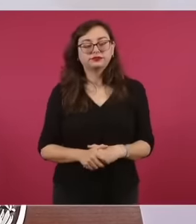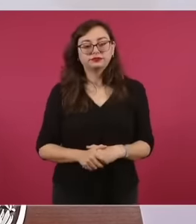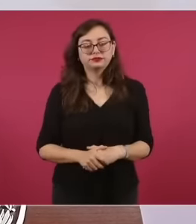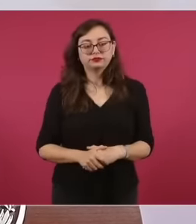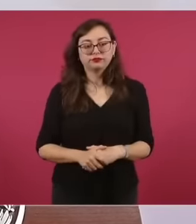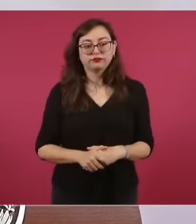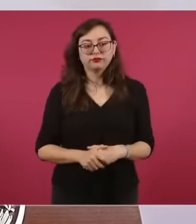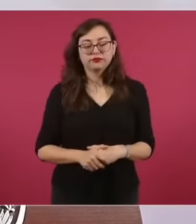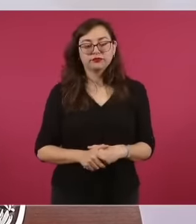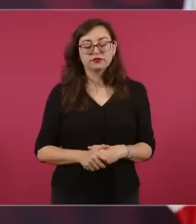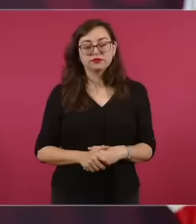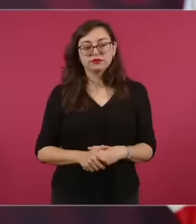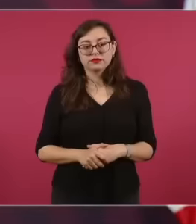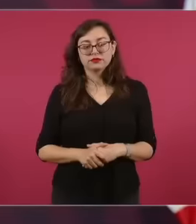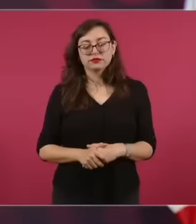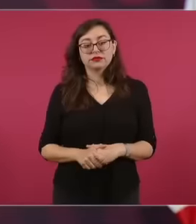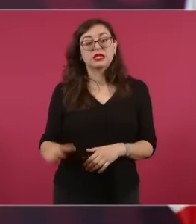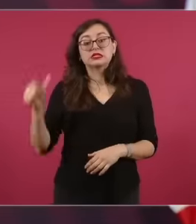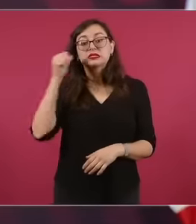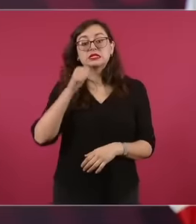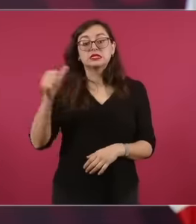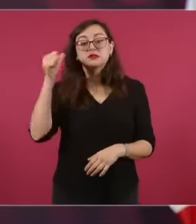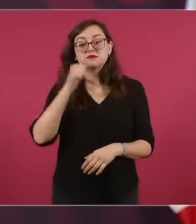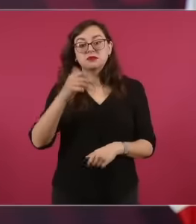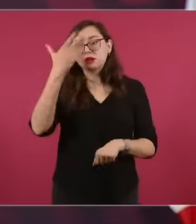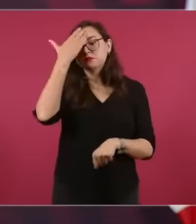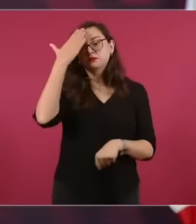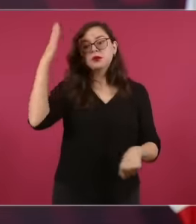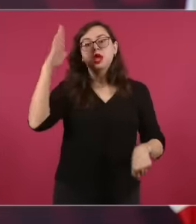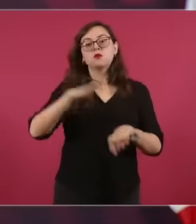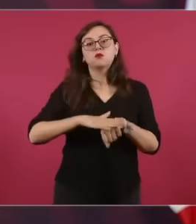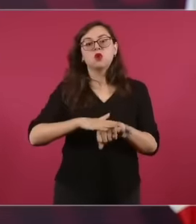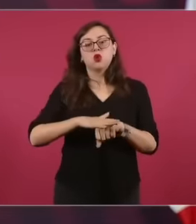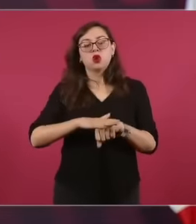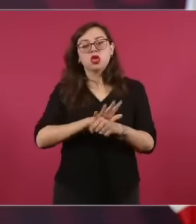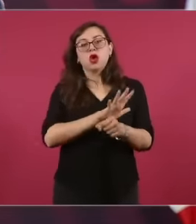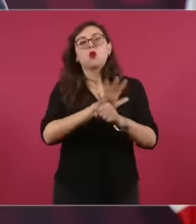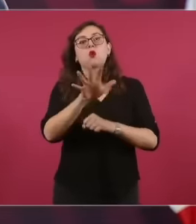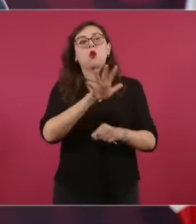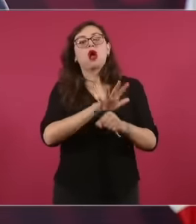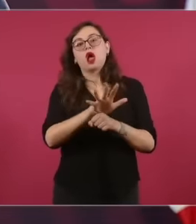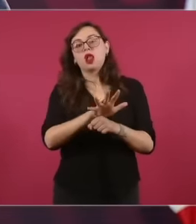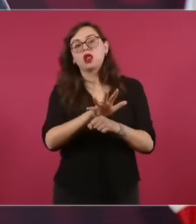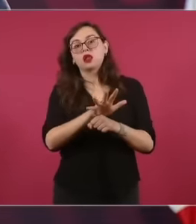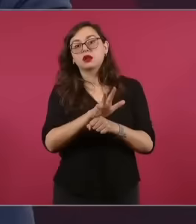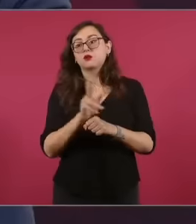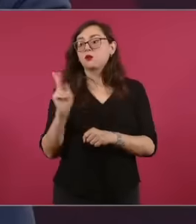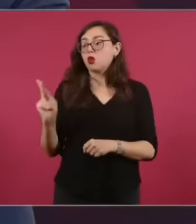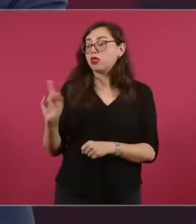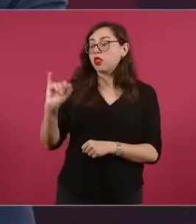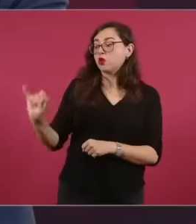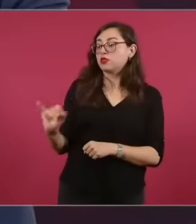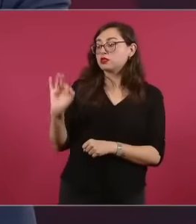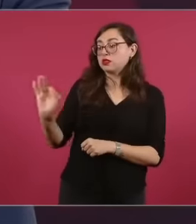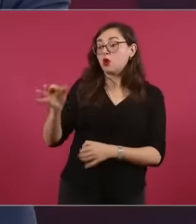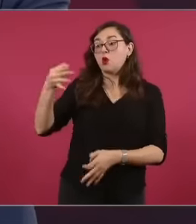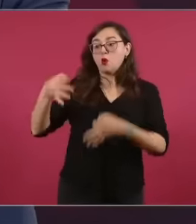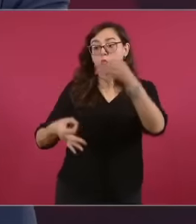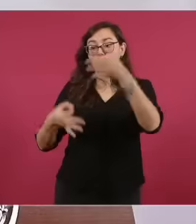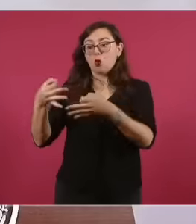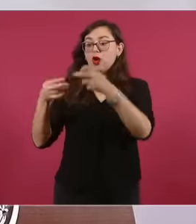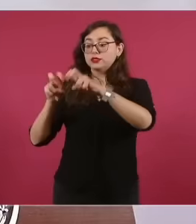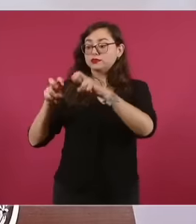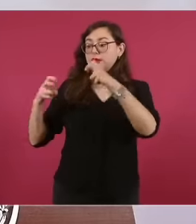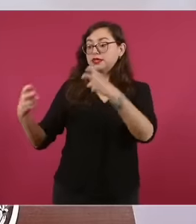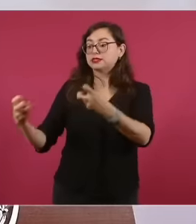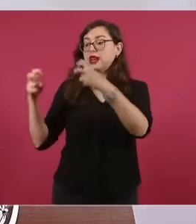de lo que se trata, es de que el pueblo elija a jueces, a